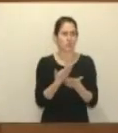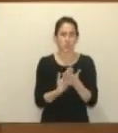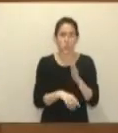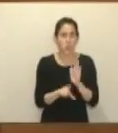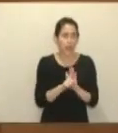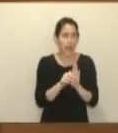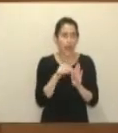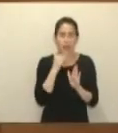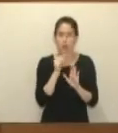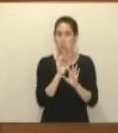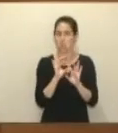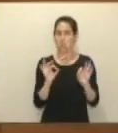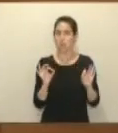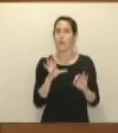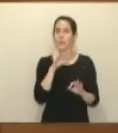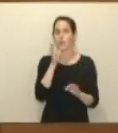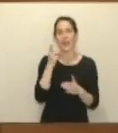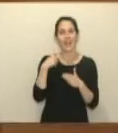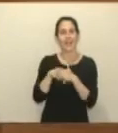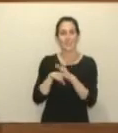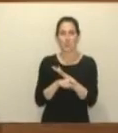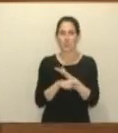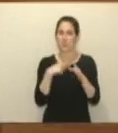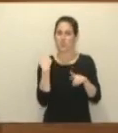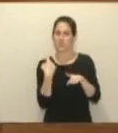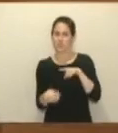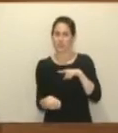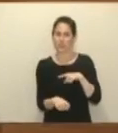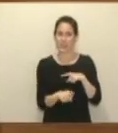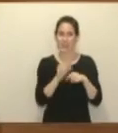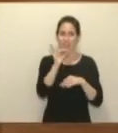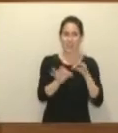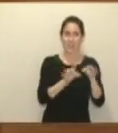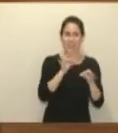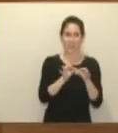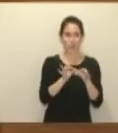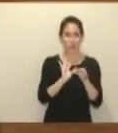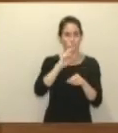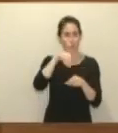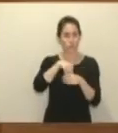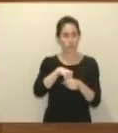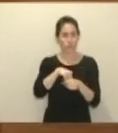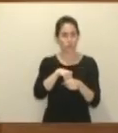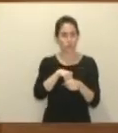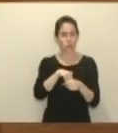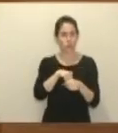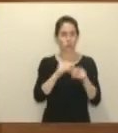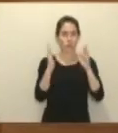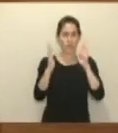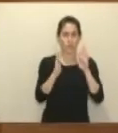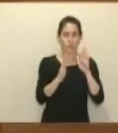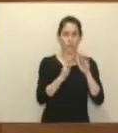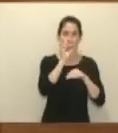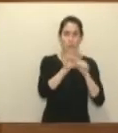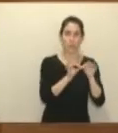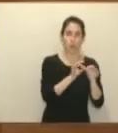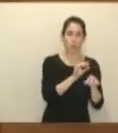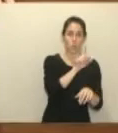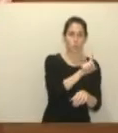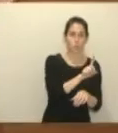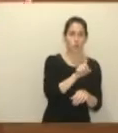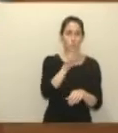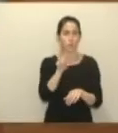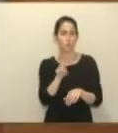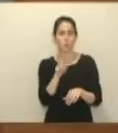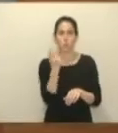legal que motive una gestión diferente de los dos ciclos que componen esta etapa. Otra